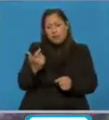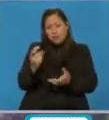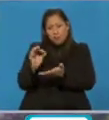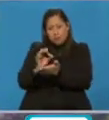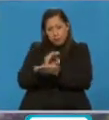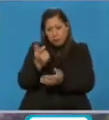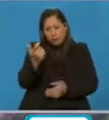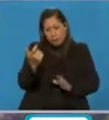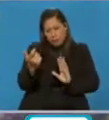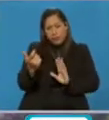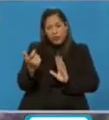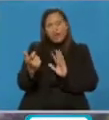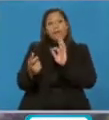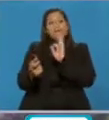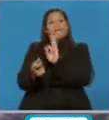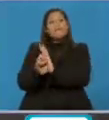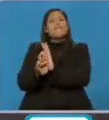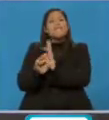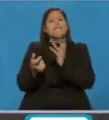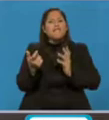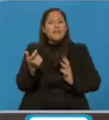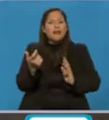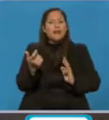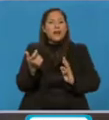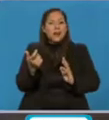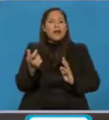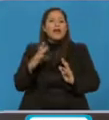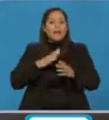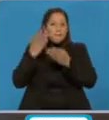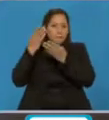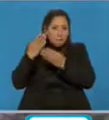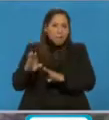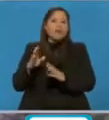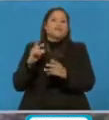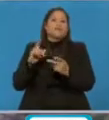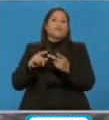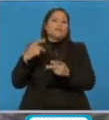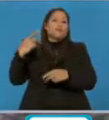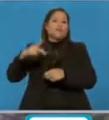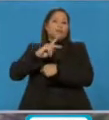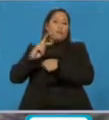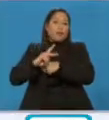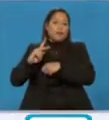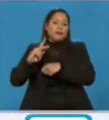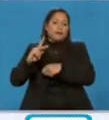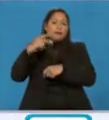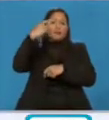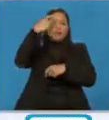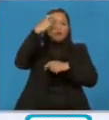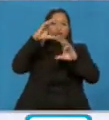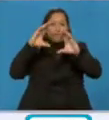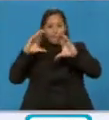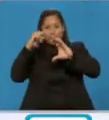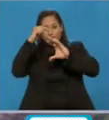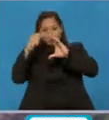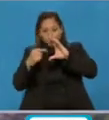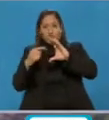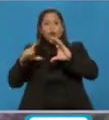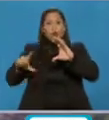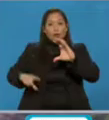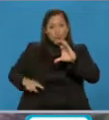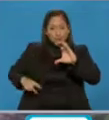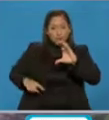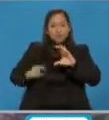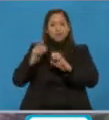moneda tradicional debe estar respaldada por las arcas o por la... Del país. De cada uno de los países, es decir, el gobierno